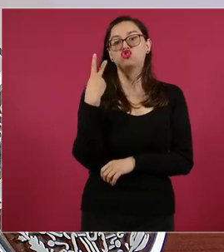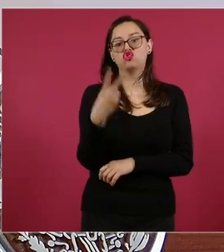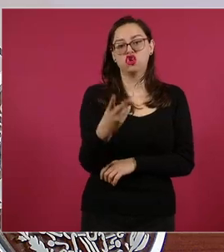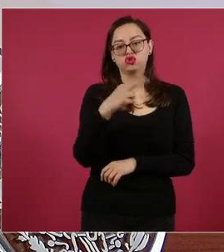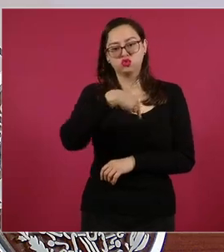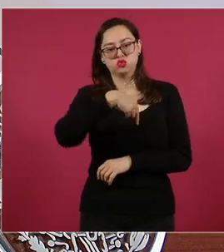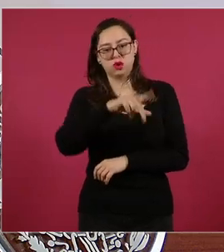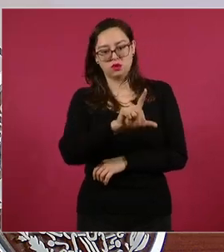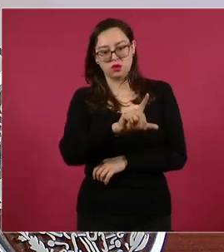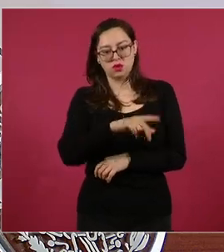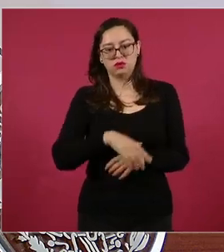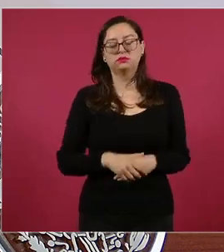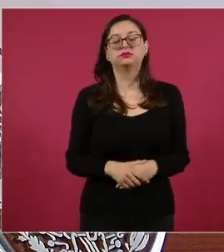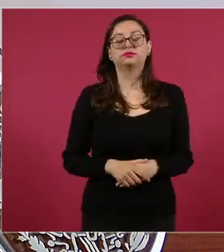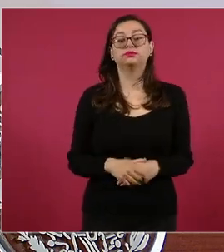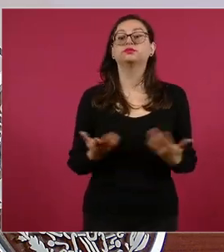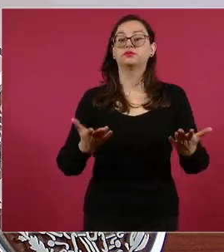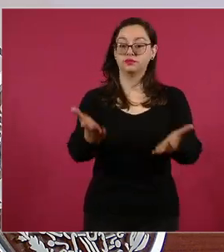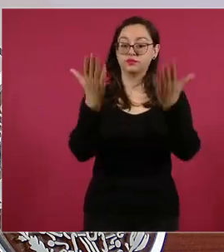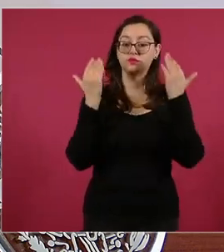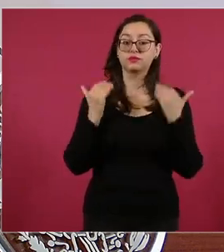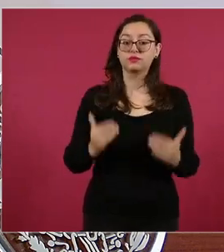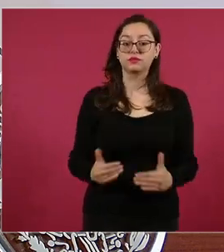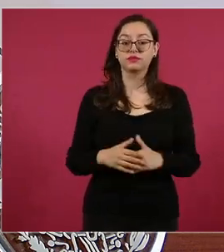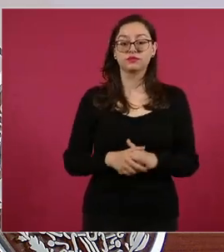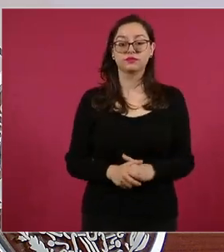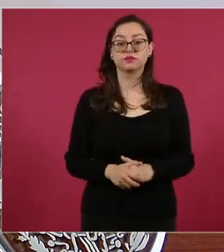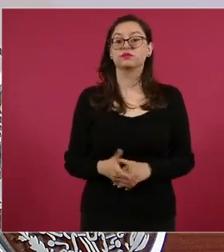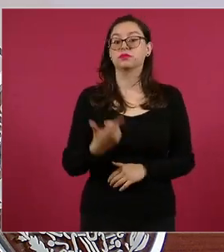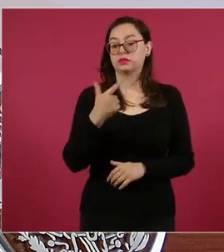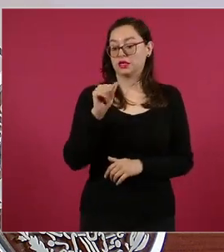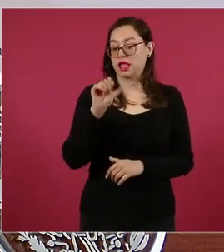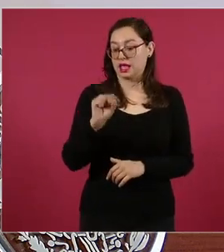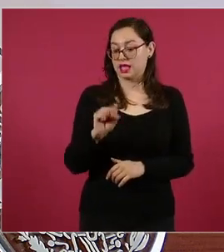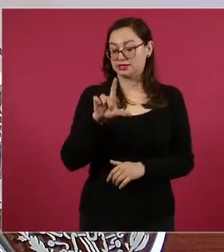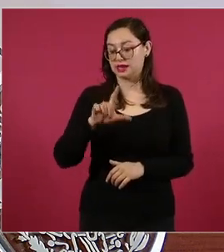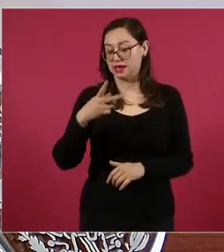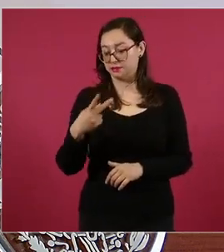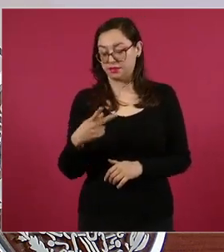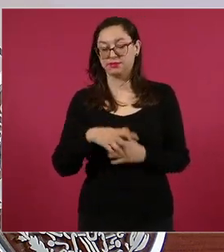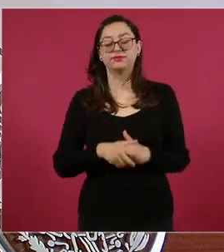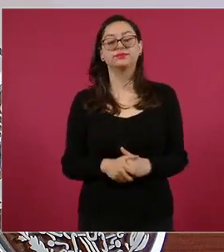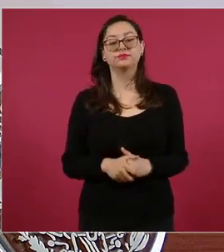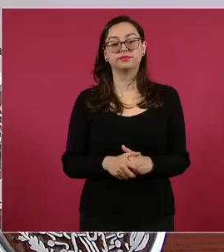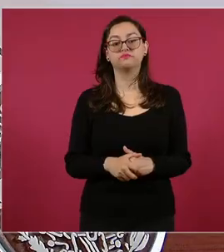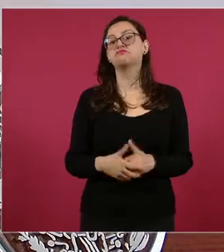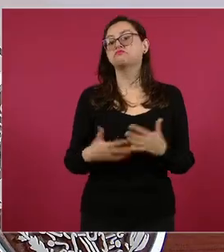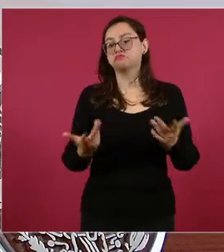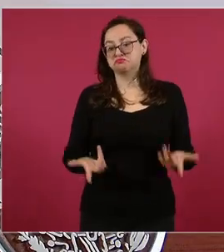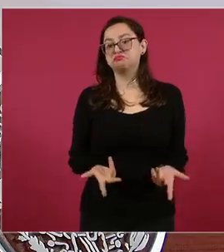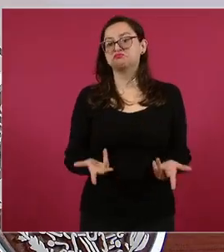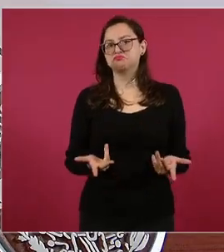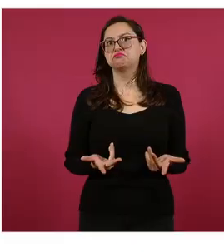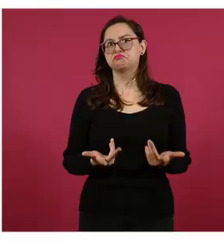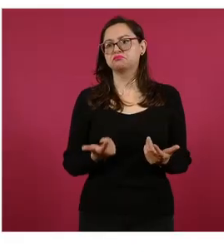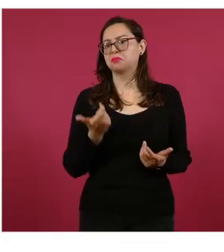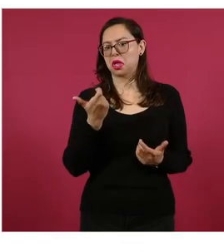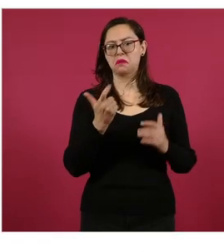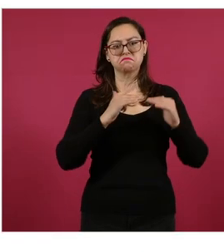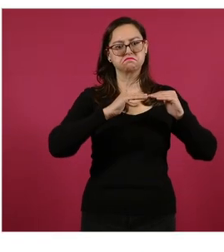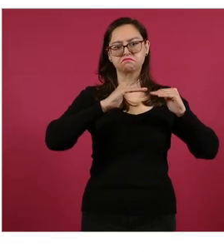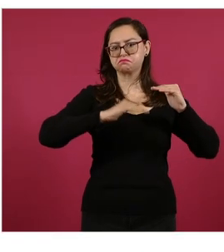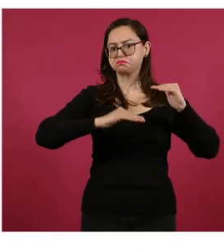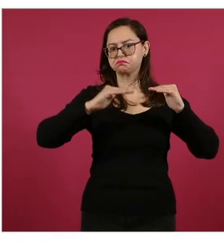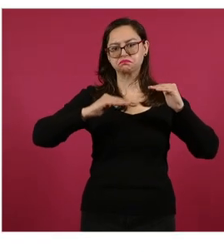León. Pasando ahora al tema del quién es quién en los precios del gas LP, como lo hemos reiterado, un mercado bastante estable. Y vean,